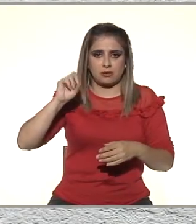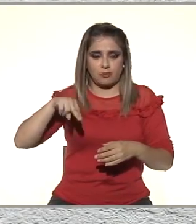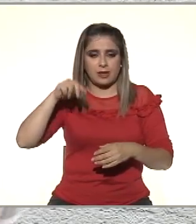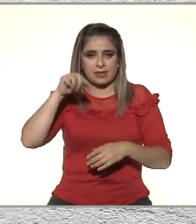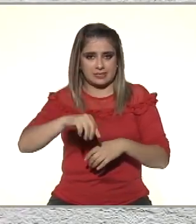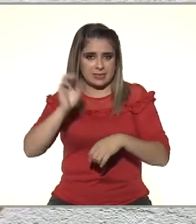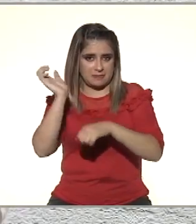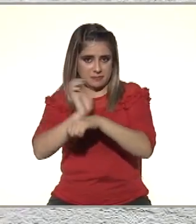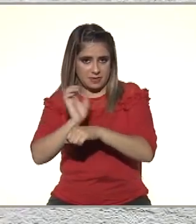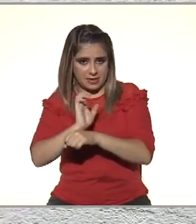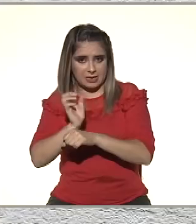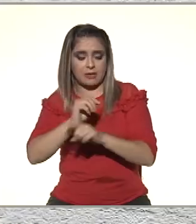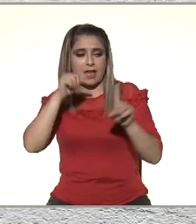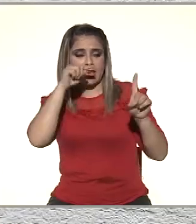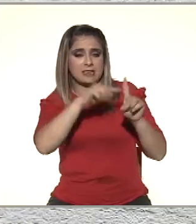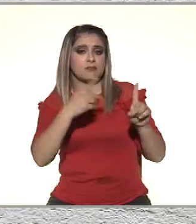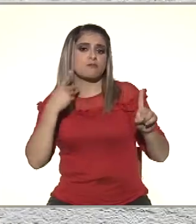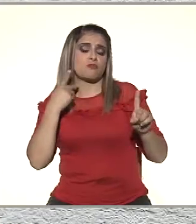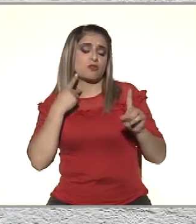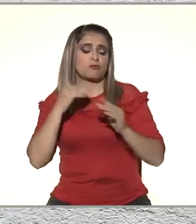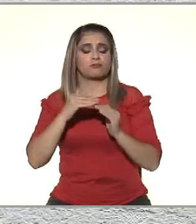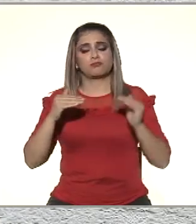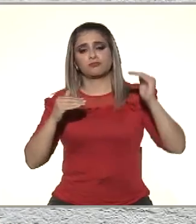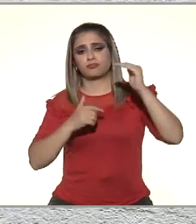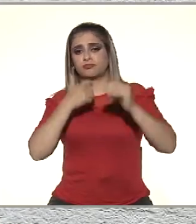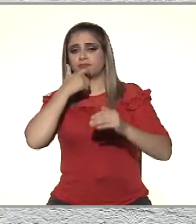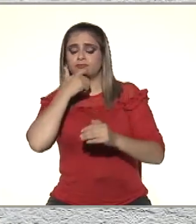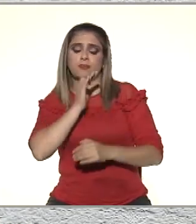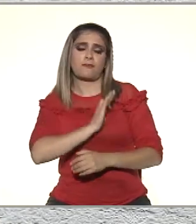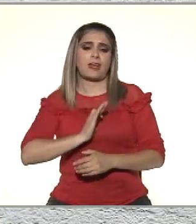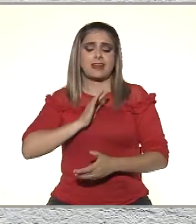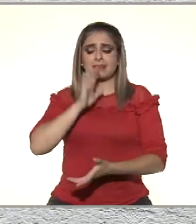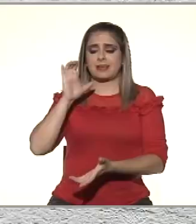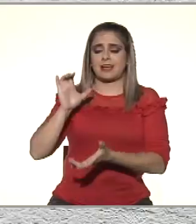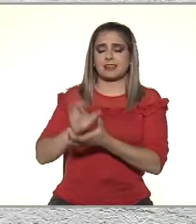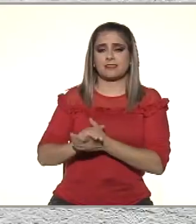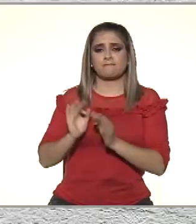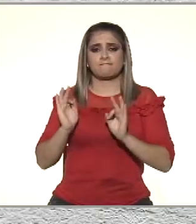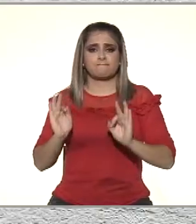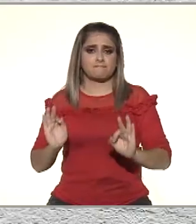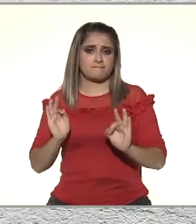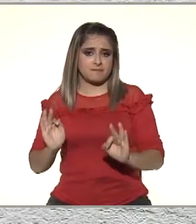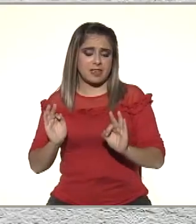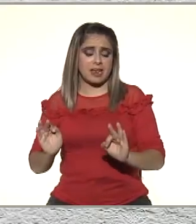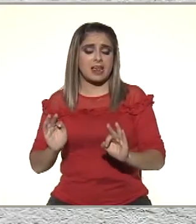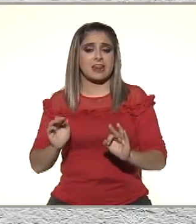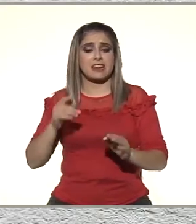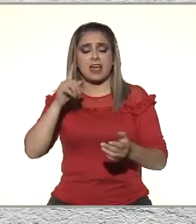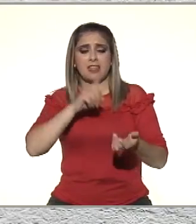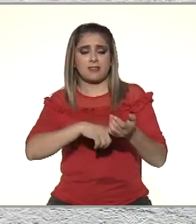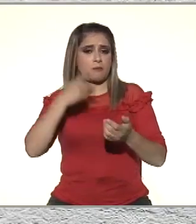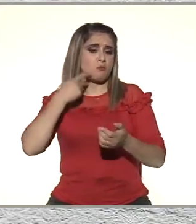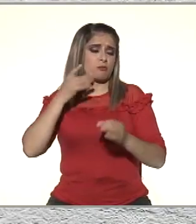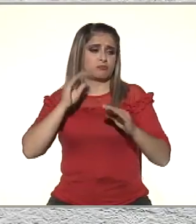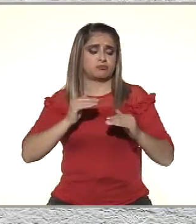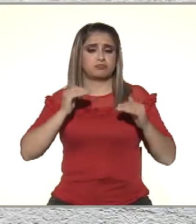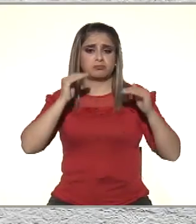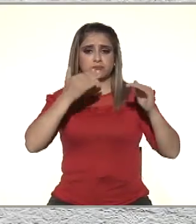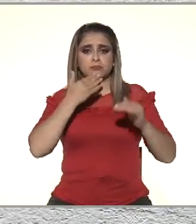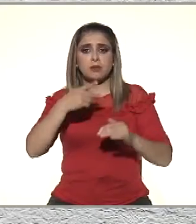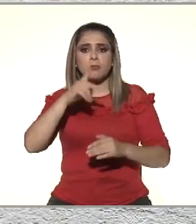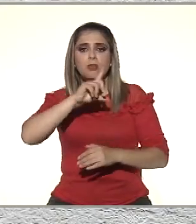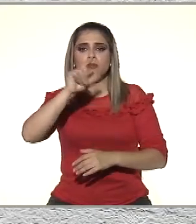vida de un respetado político británico felizmente casado y en el apogeo de su carrera se